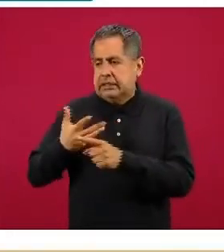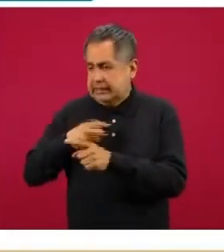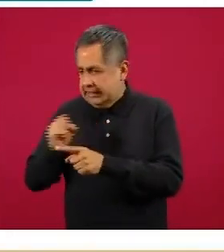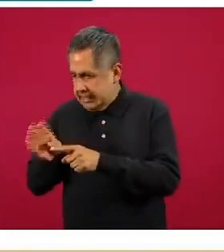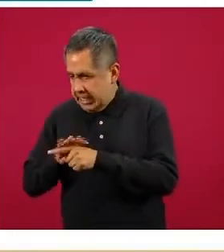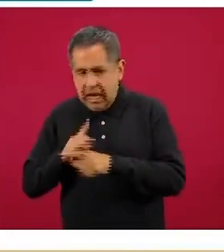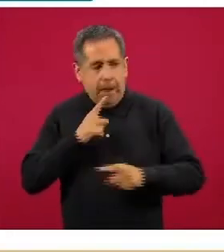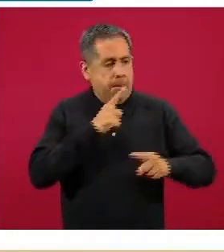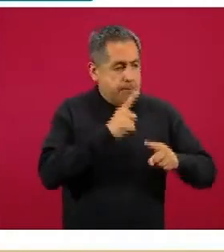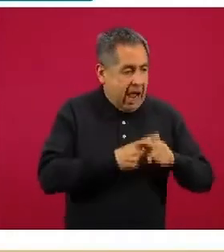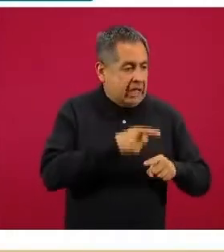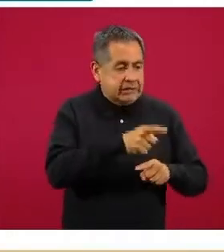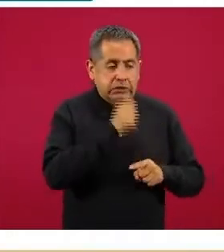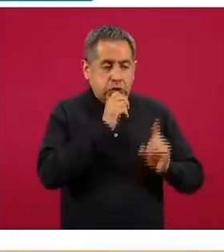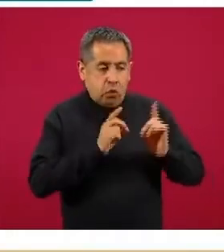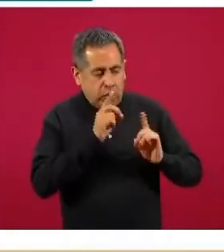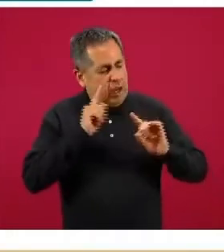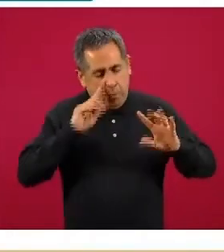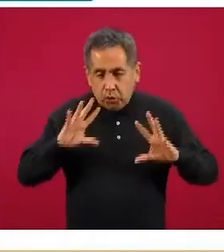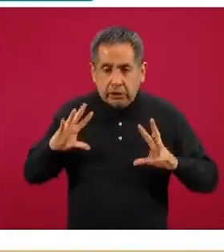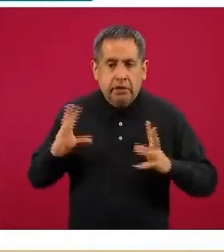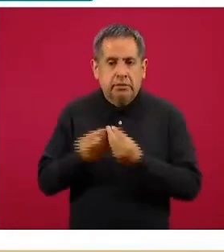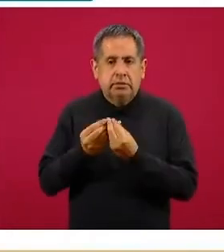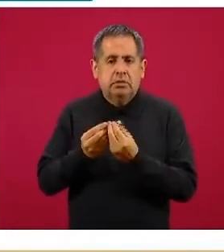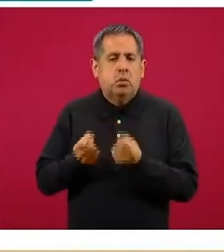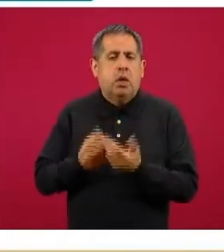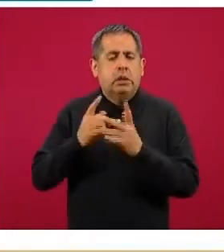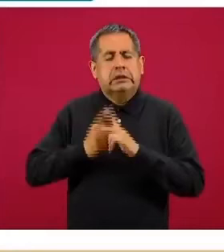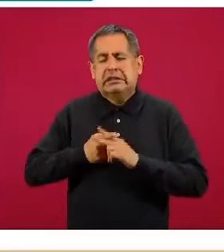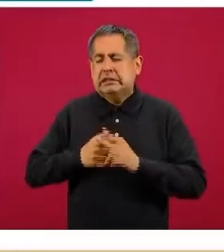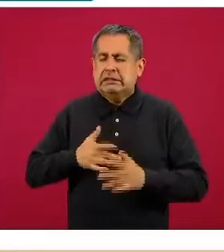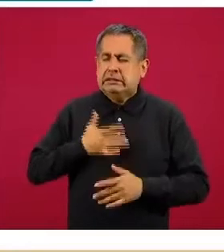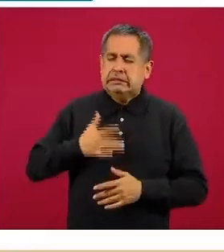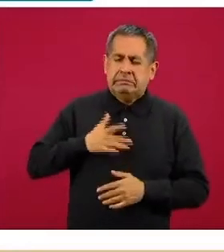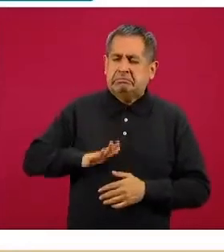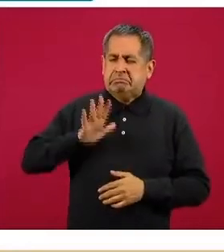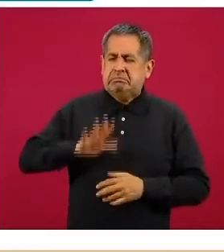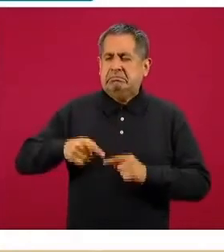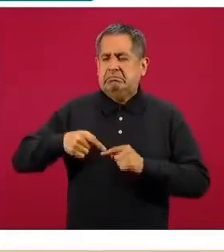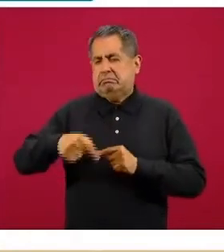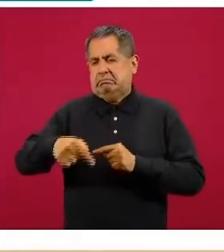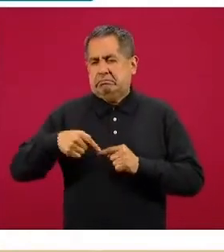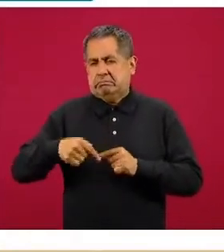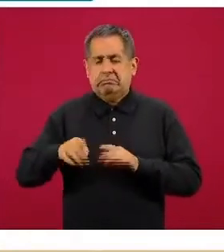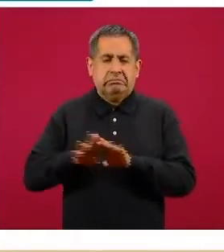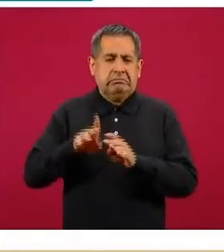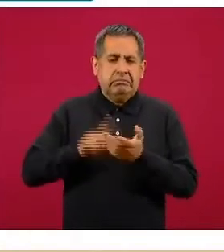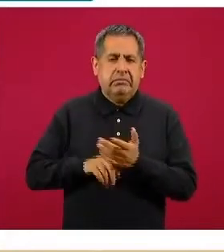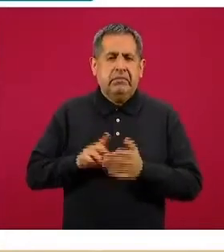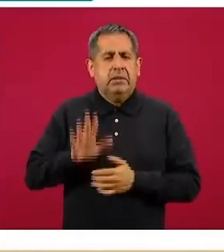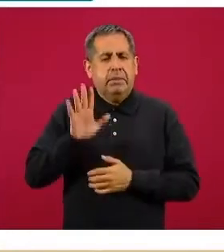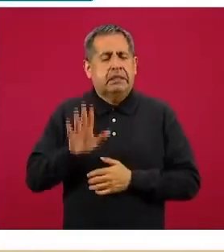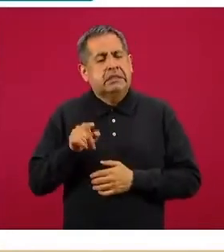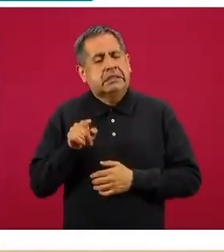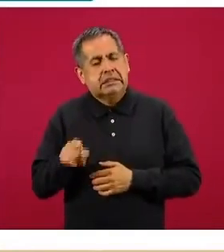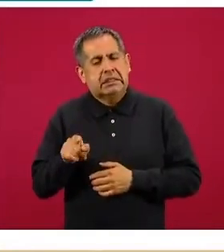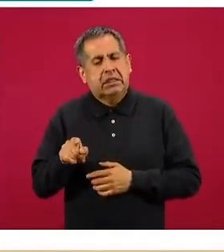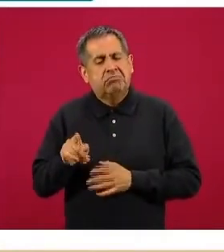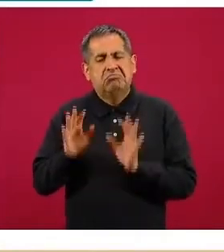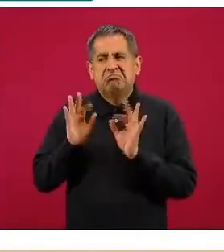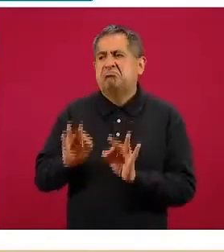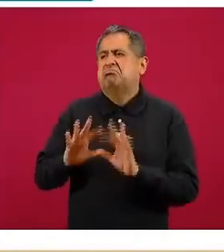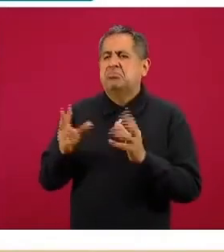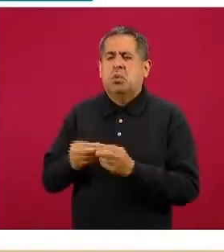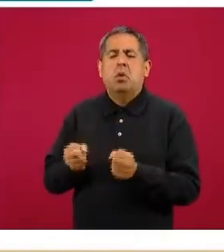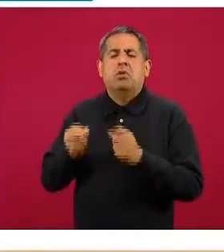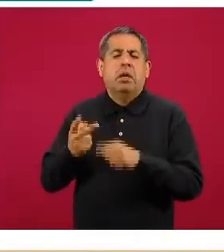confirmatorio, tenemos entonces nuestra curva de casos estimados y podemos ver un comportamiento que se acerque más a la realidad de lo que